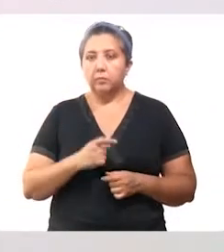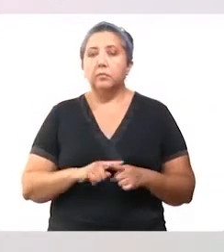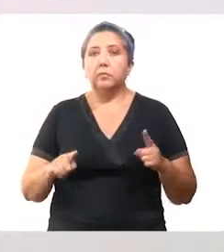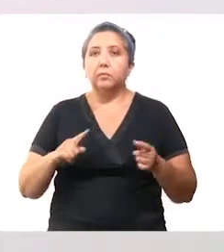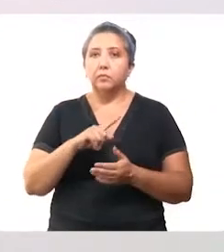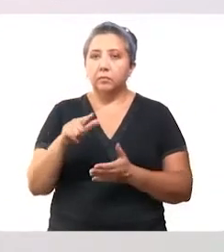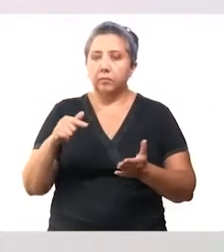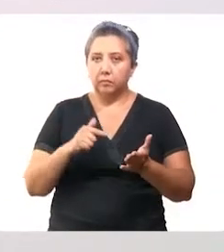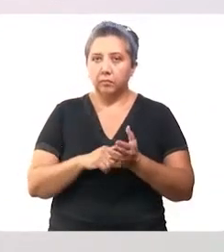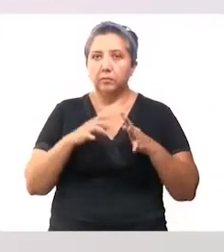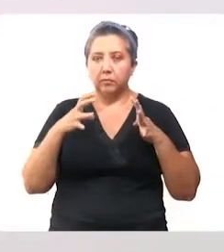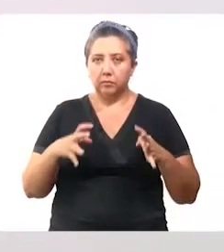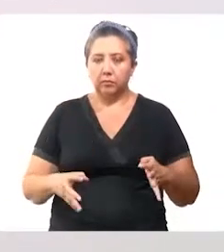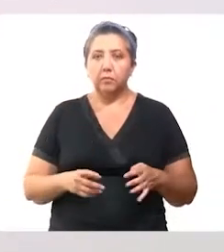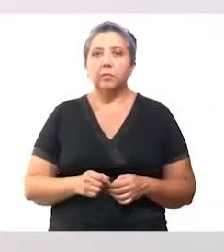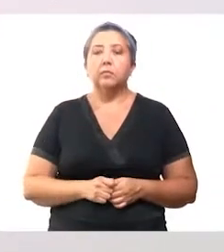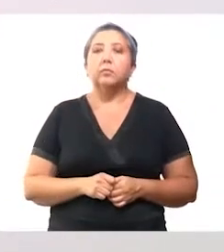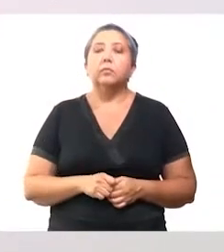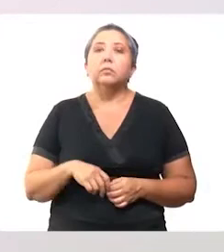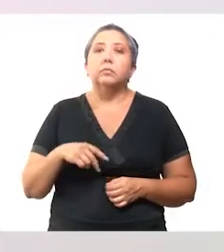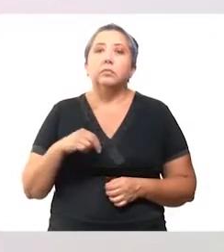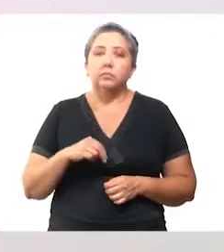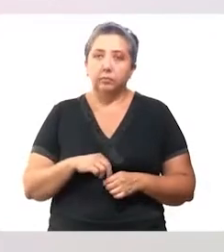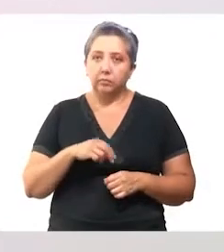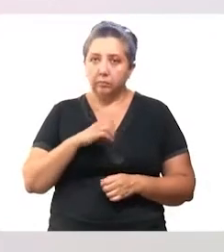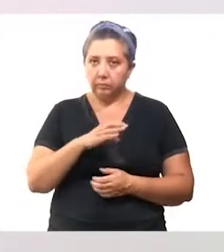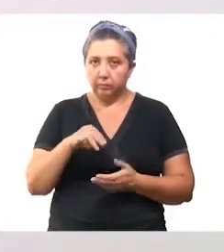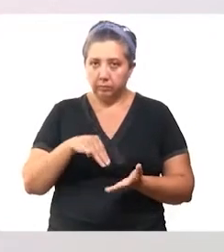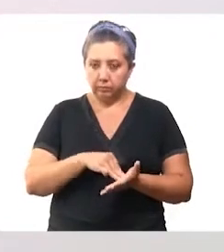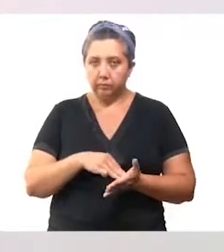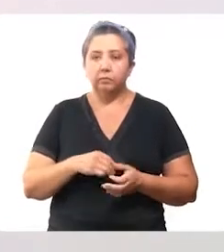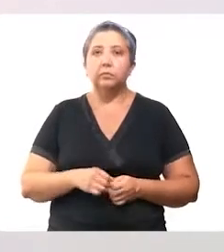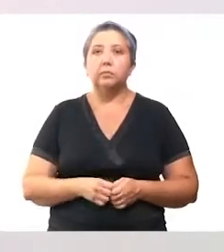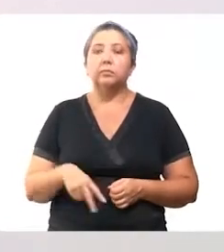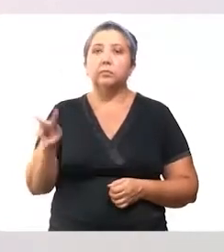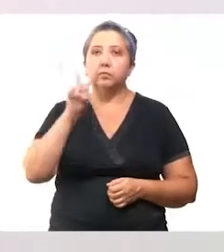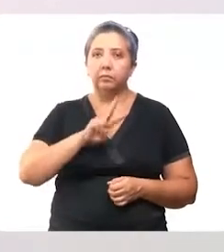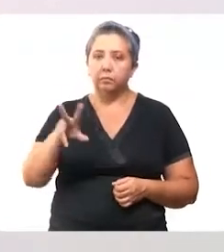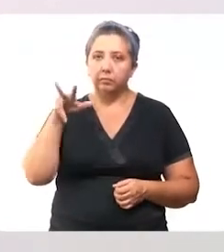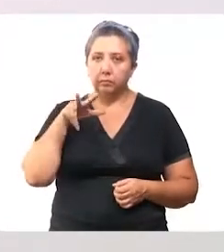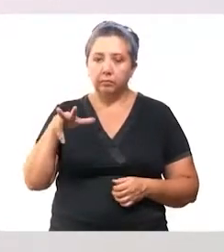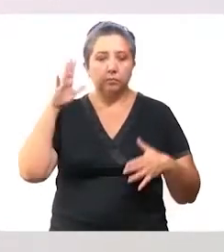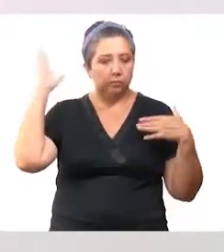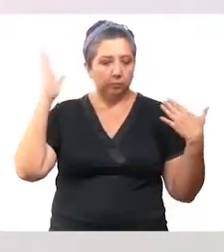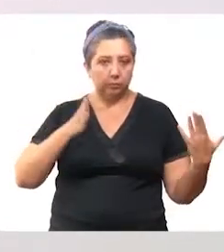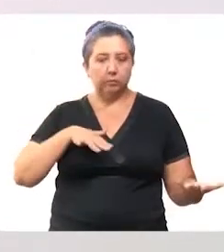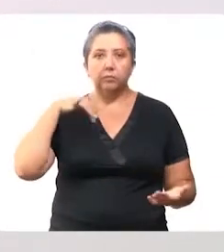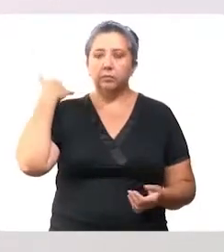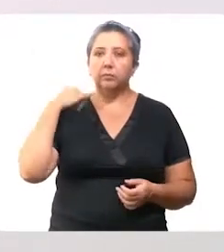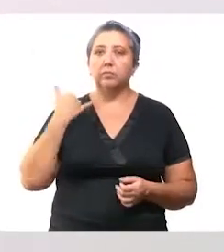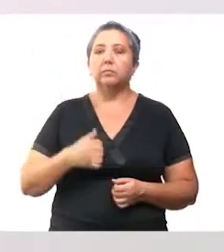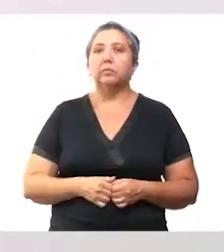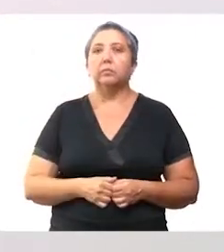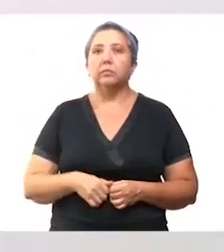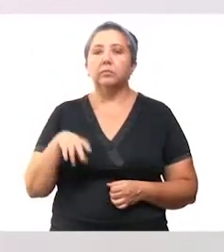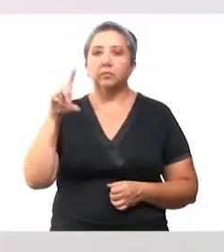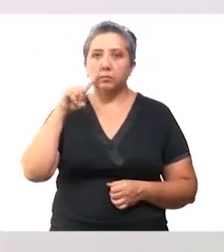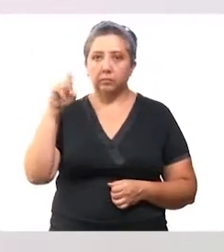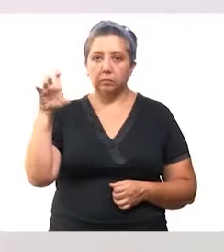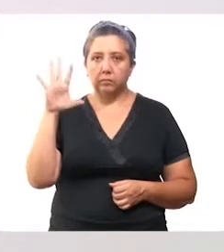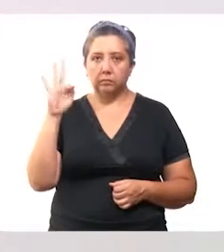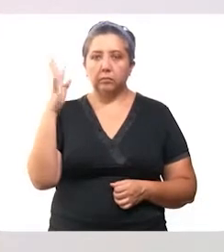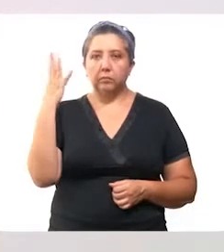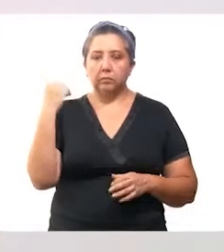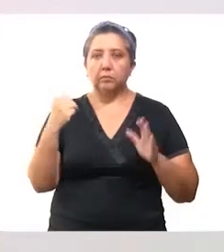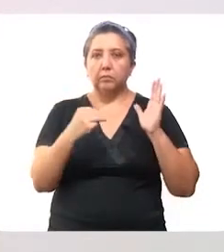de vacunación distribuidos estratégicamente en la ciudad. El viernes 18 llegó a Yucatán un nuevo lote de